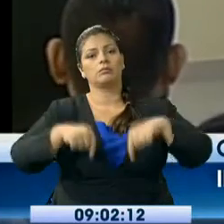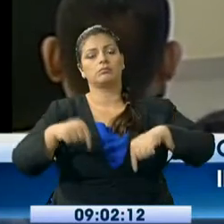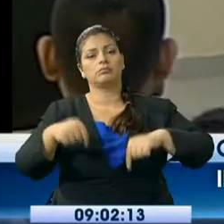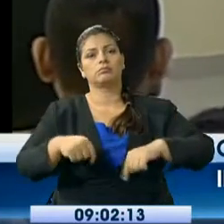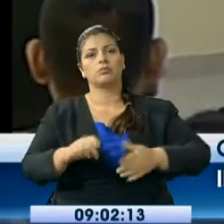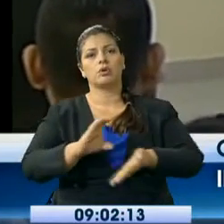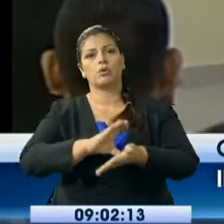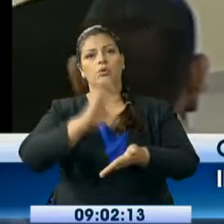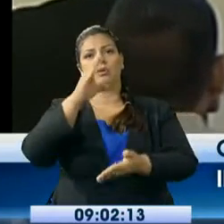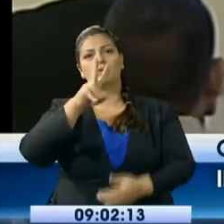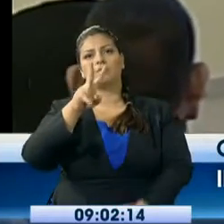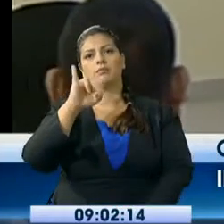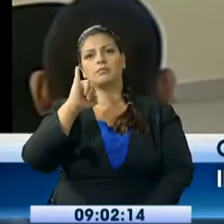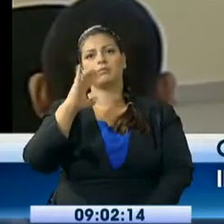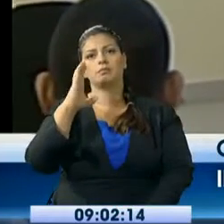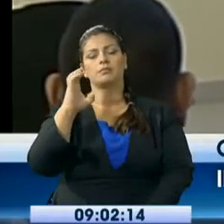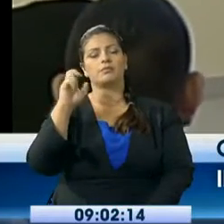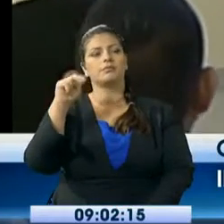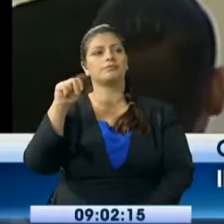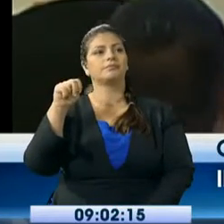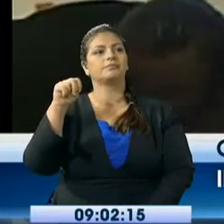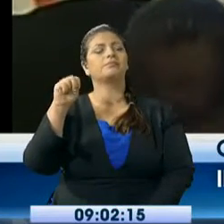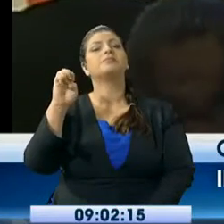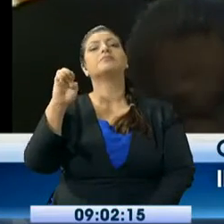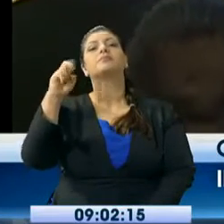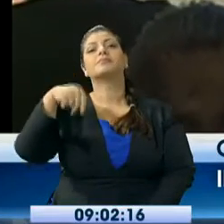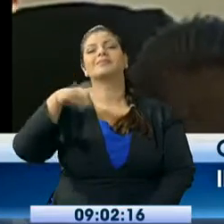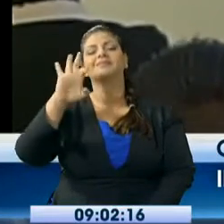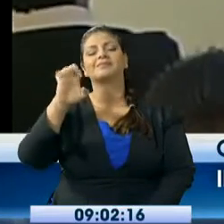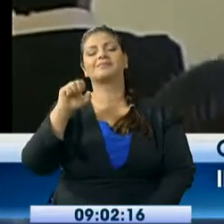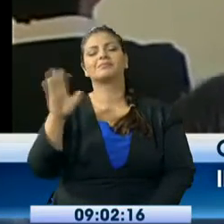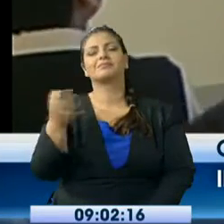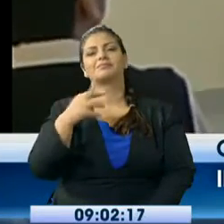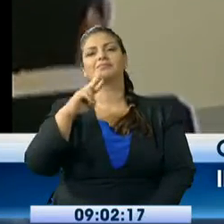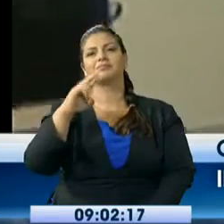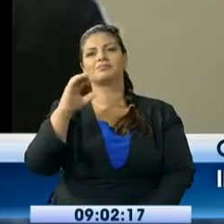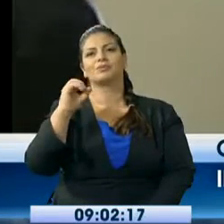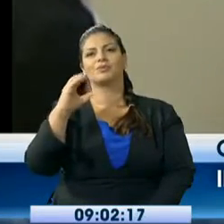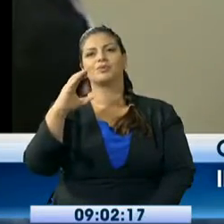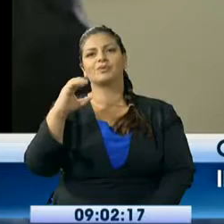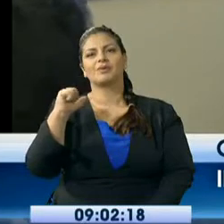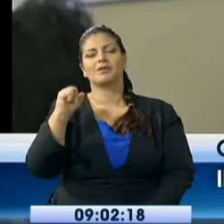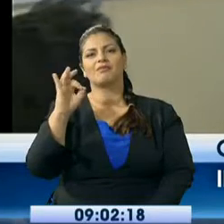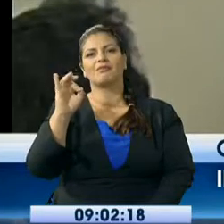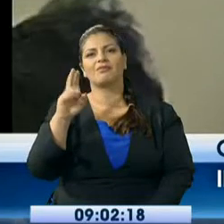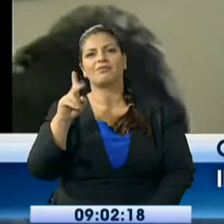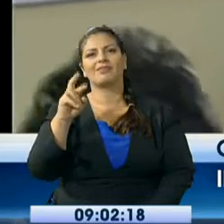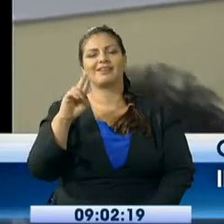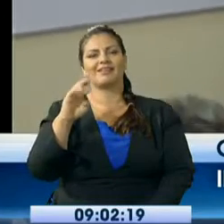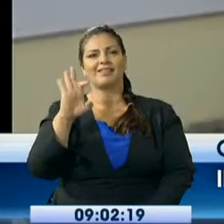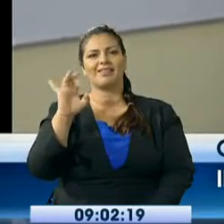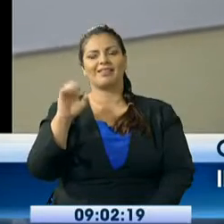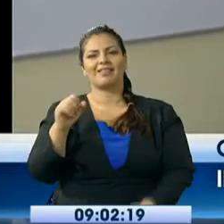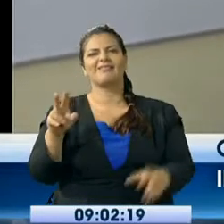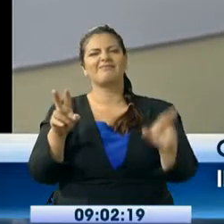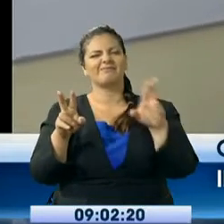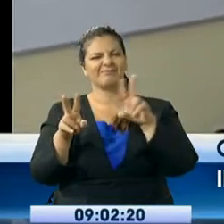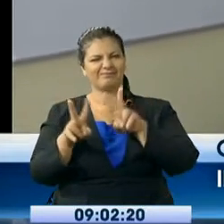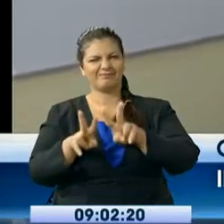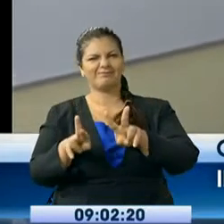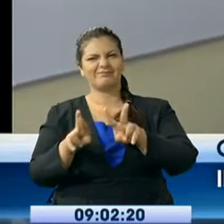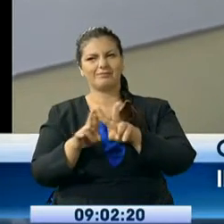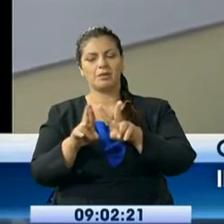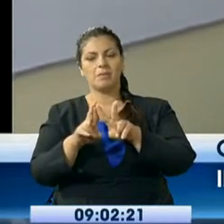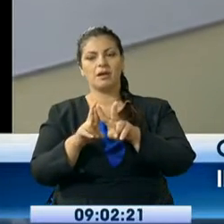Colegio Vicente Rocafuerte este año saca su primera promoción con bachillerato internacional. Y justamente